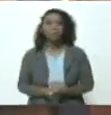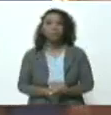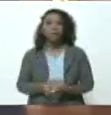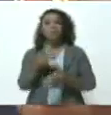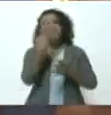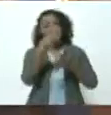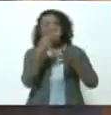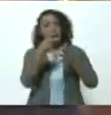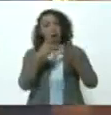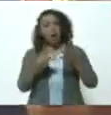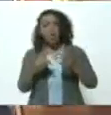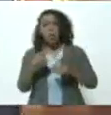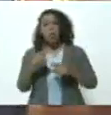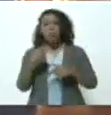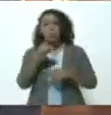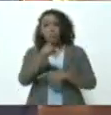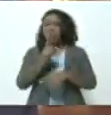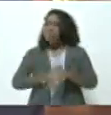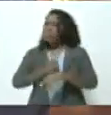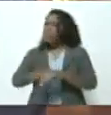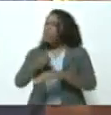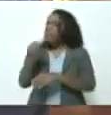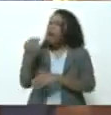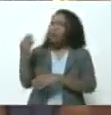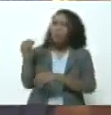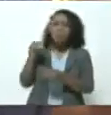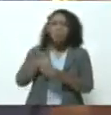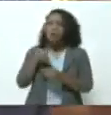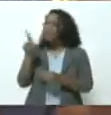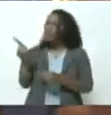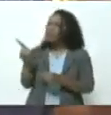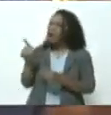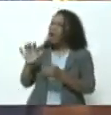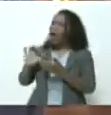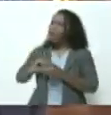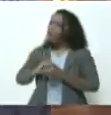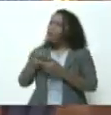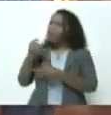varios... ¿Cuánto tiempo estuvimos metidos en Tinaquillo?